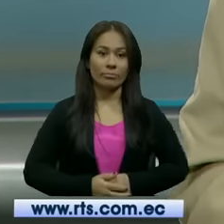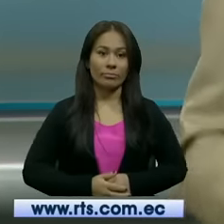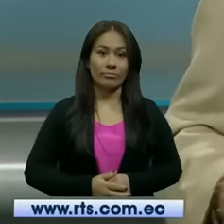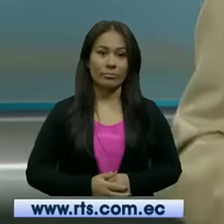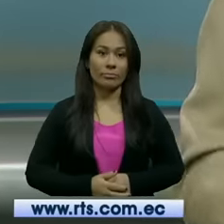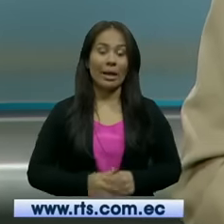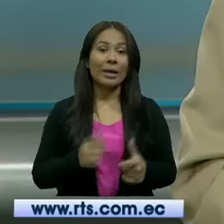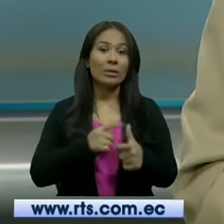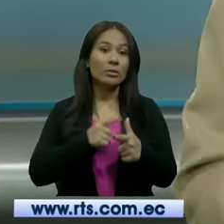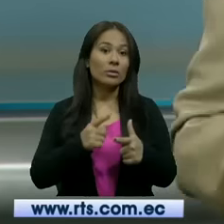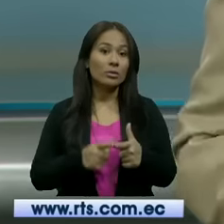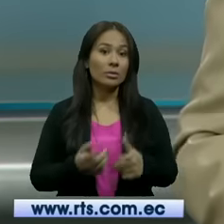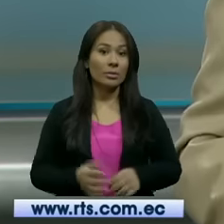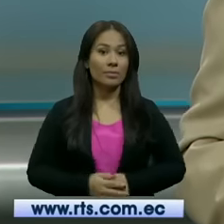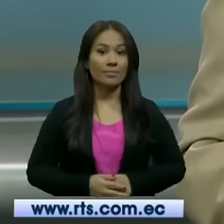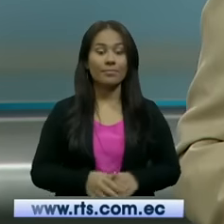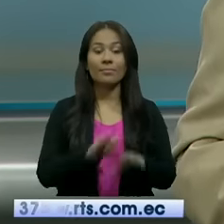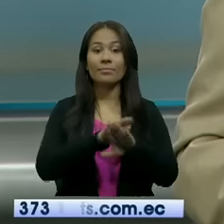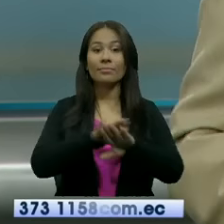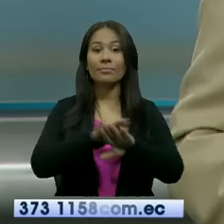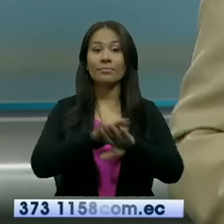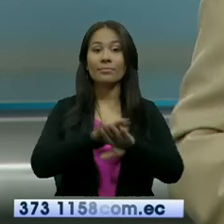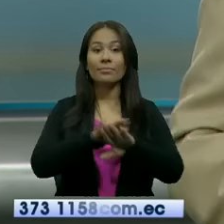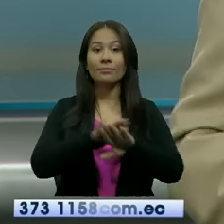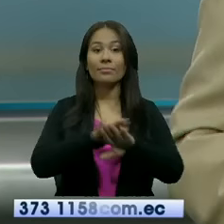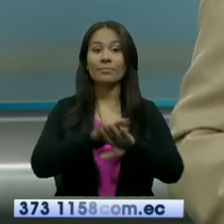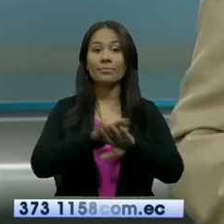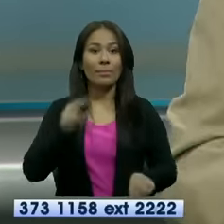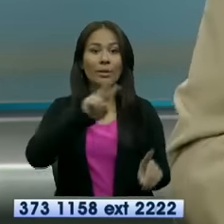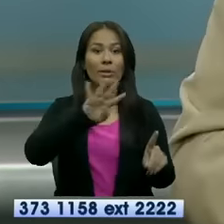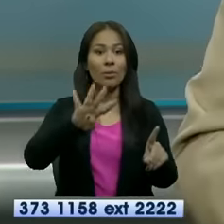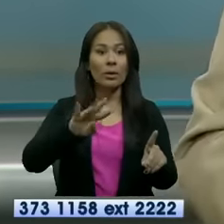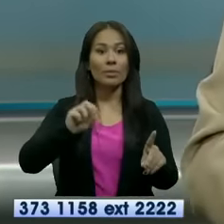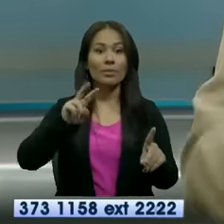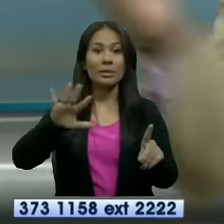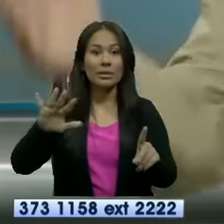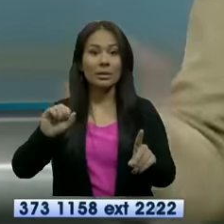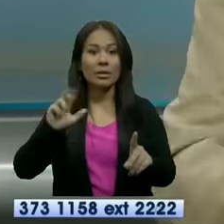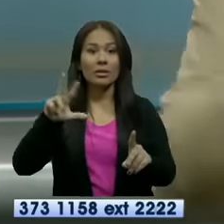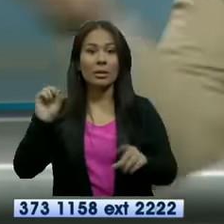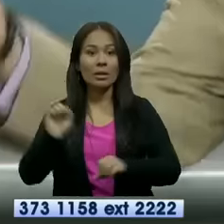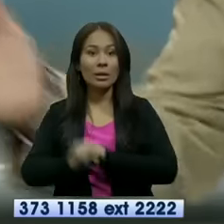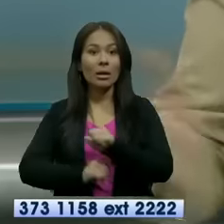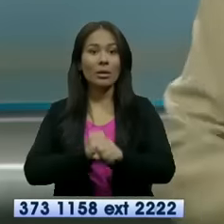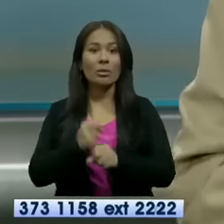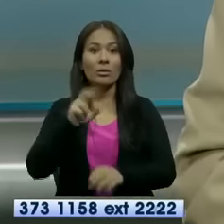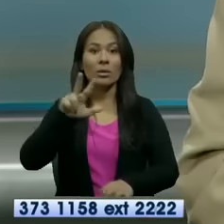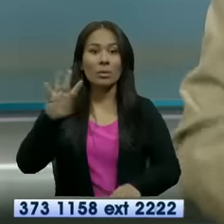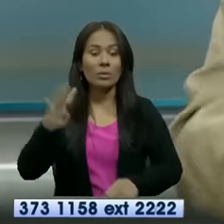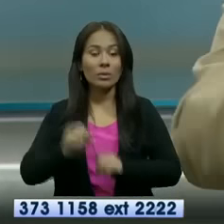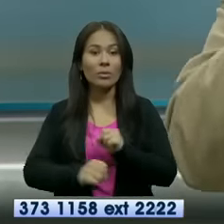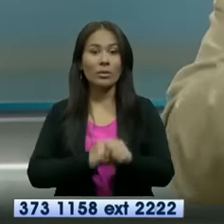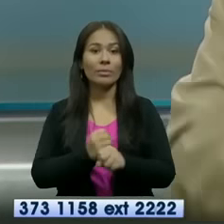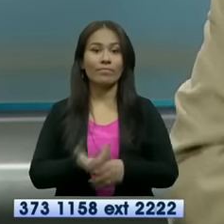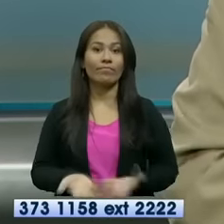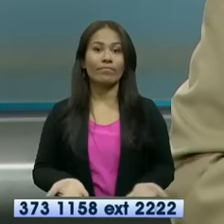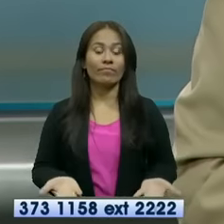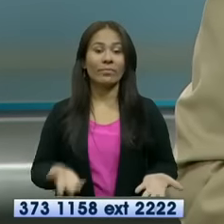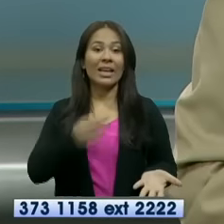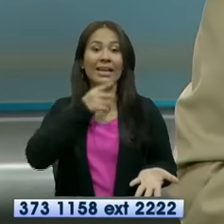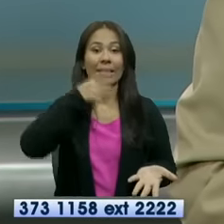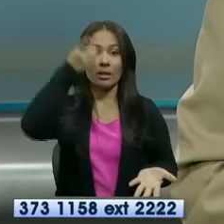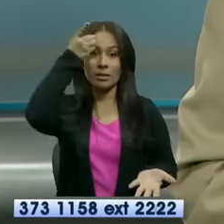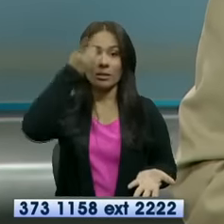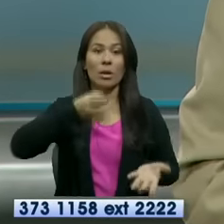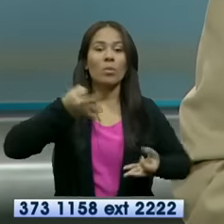Y entonces, y ya está la solución, 24, 25, 30 años, 34, no sé cuántos. Eso determinará el juez